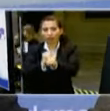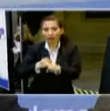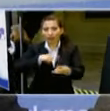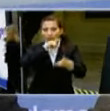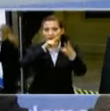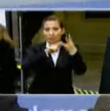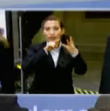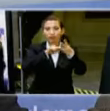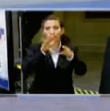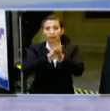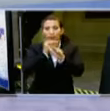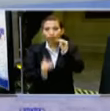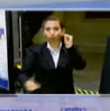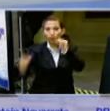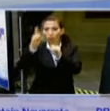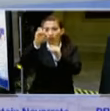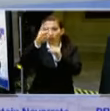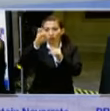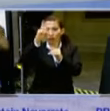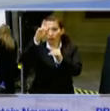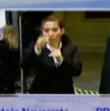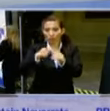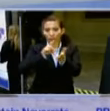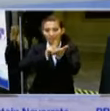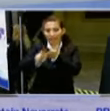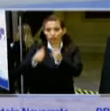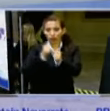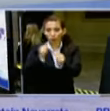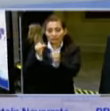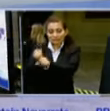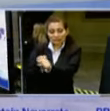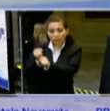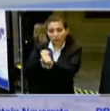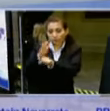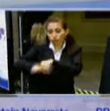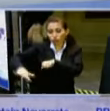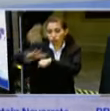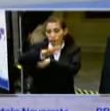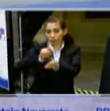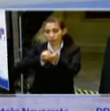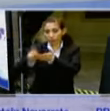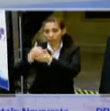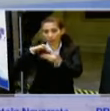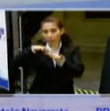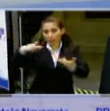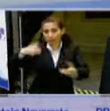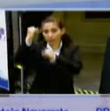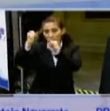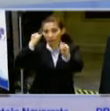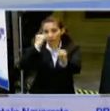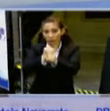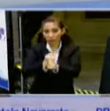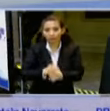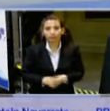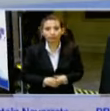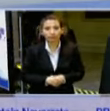y la tercera en el grado doctoral en Derecho con investigación en el campo del Derecho y las Relaciones